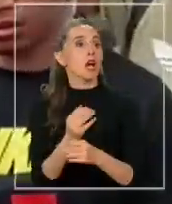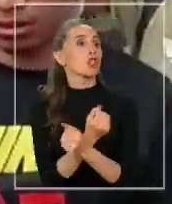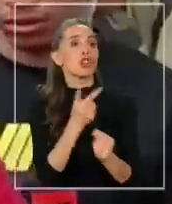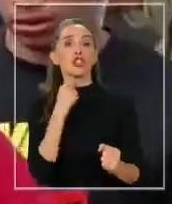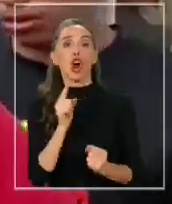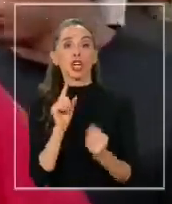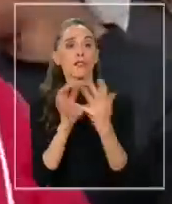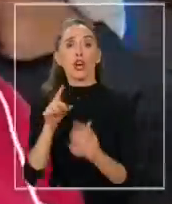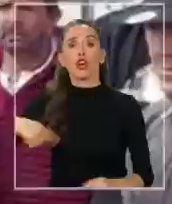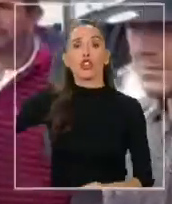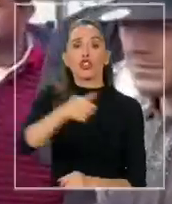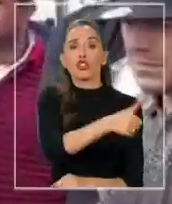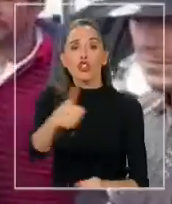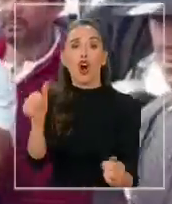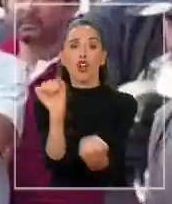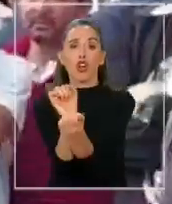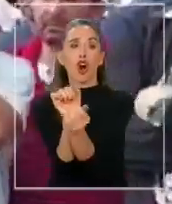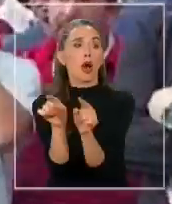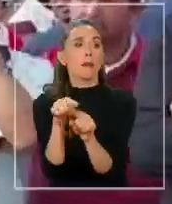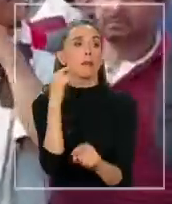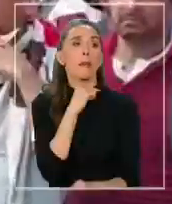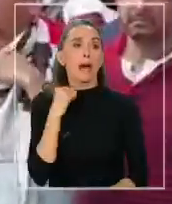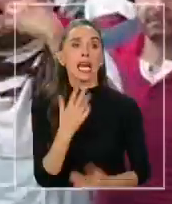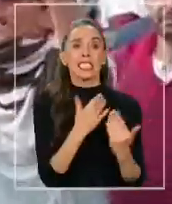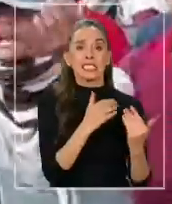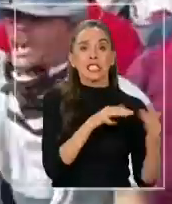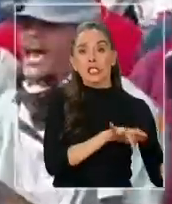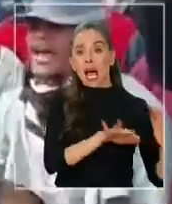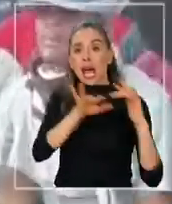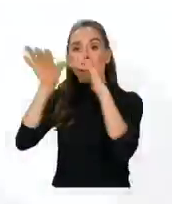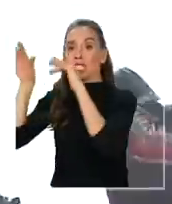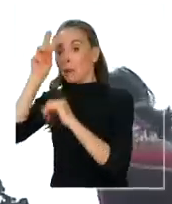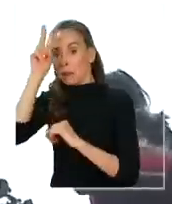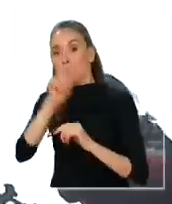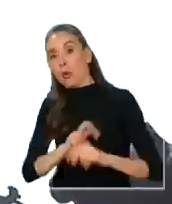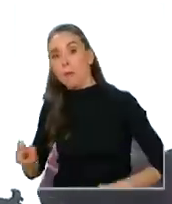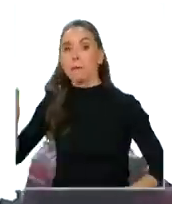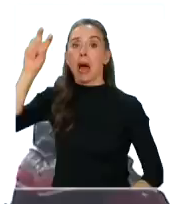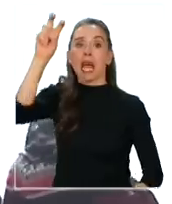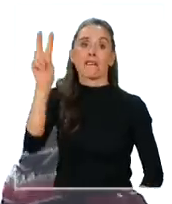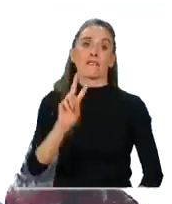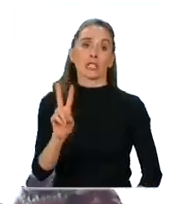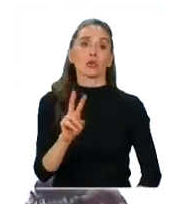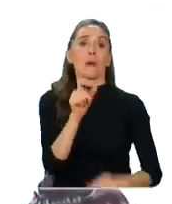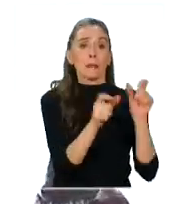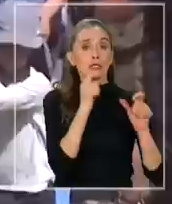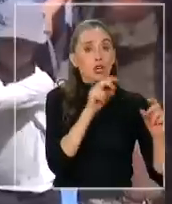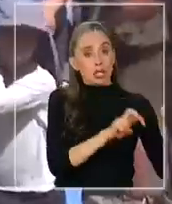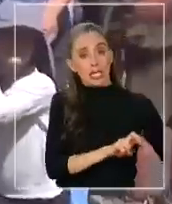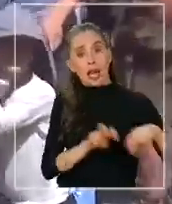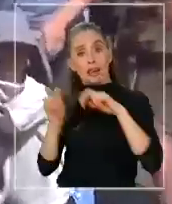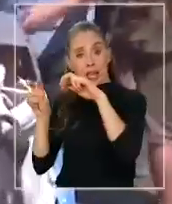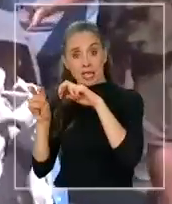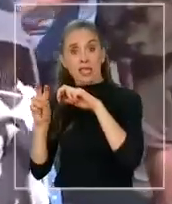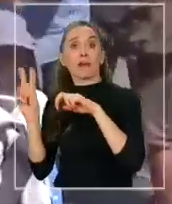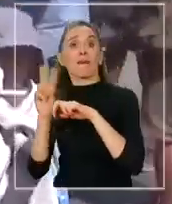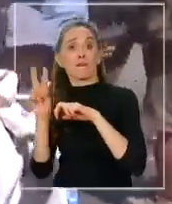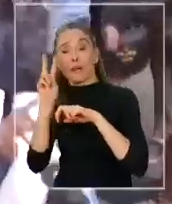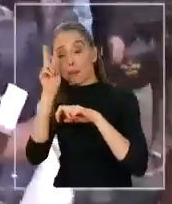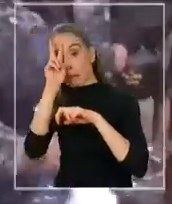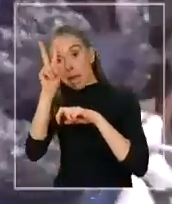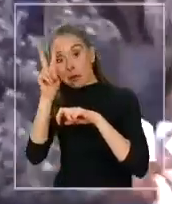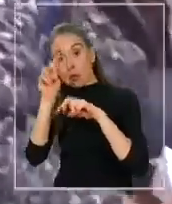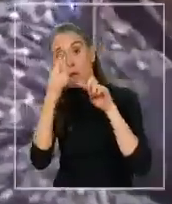violencia! ¡Todos somos hermanos! Necesitamos pasar por Perú para llegar a Venezuela. Cruzar suelo peruano para volver a sus países de